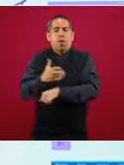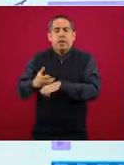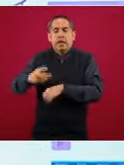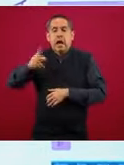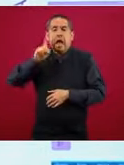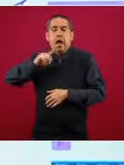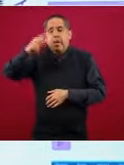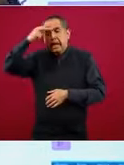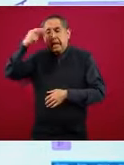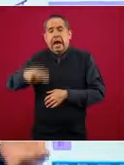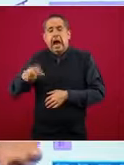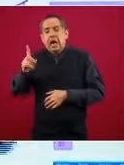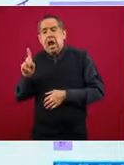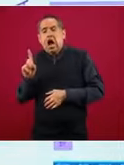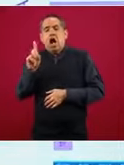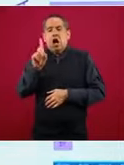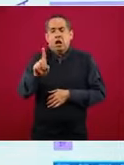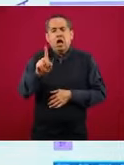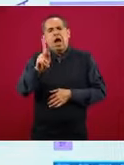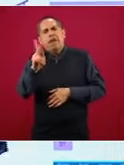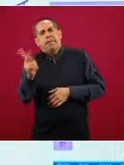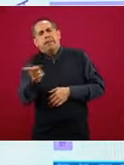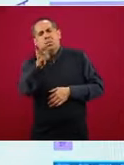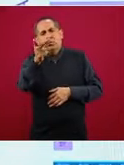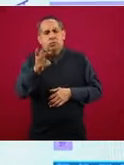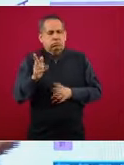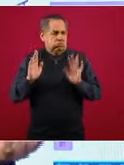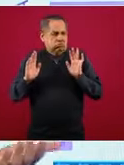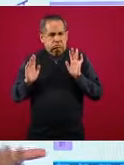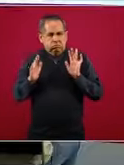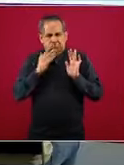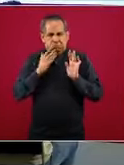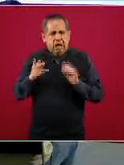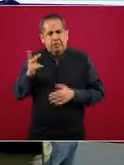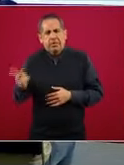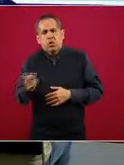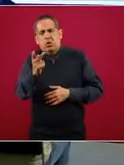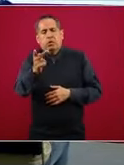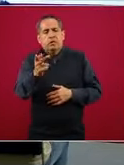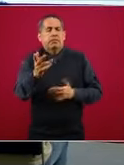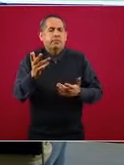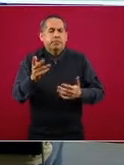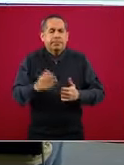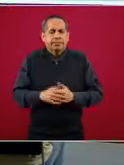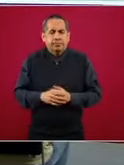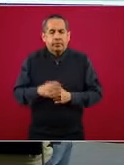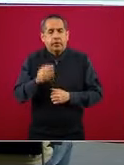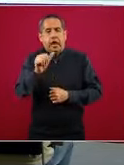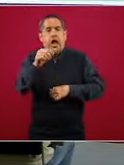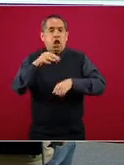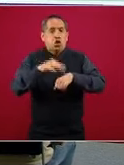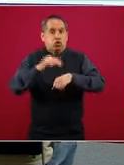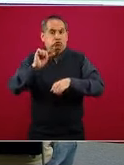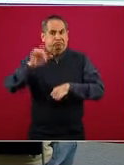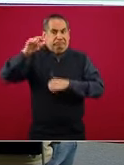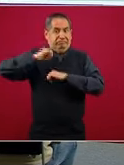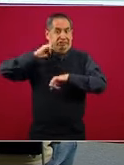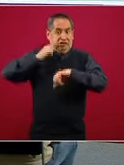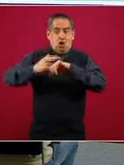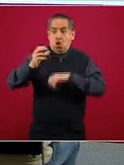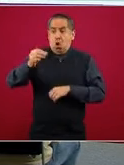periodista mexicana preguntó, lo cual me parece muy adecuado, al doctor Michael